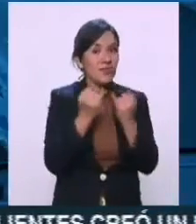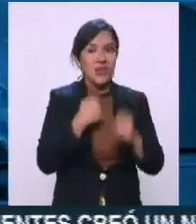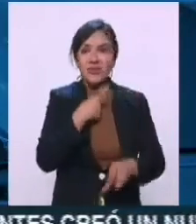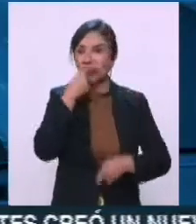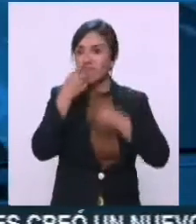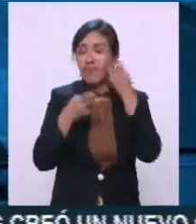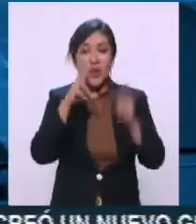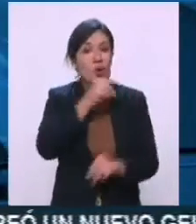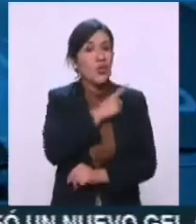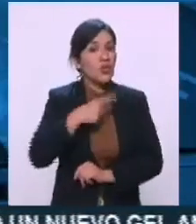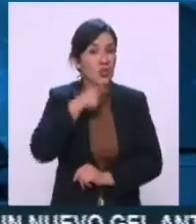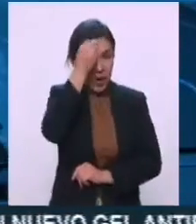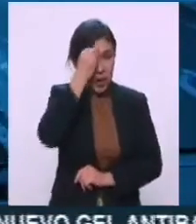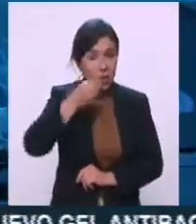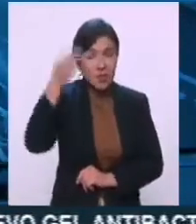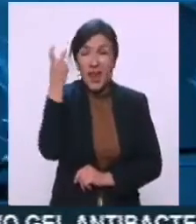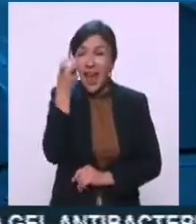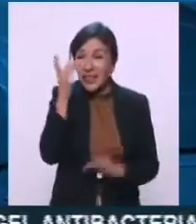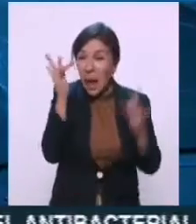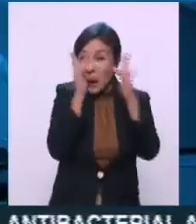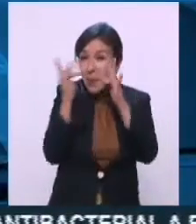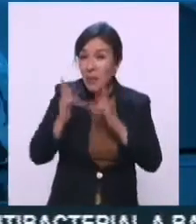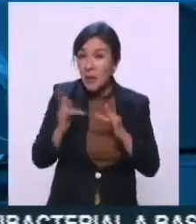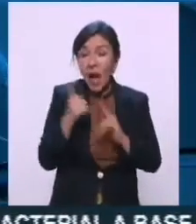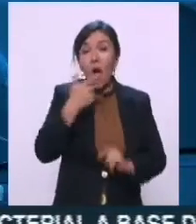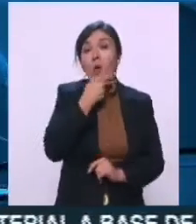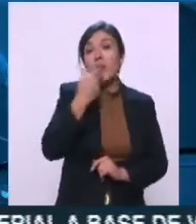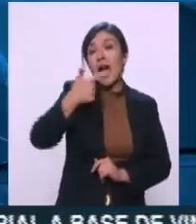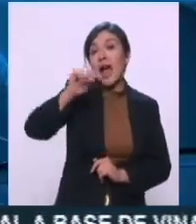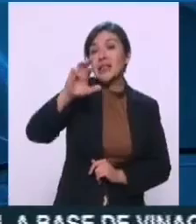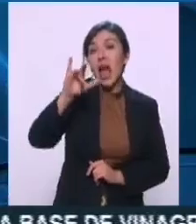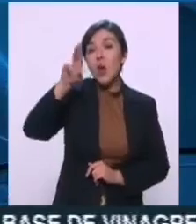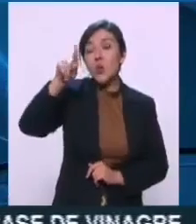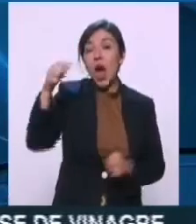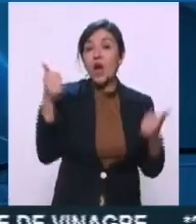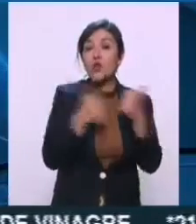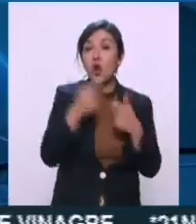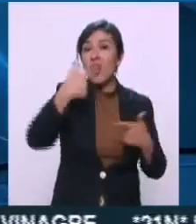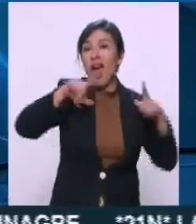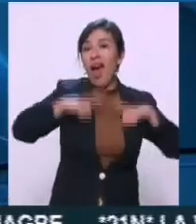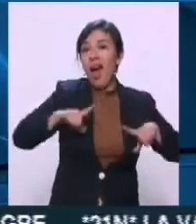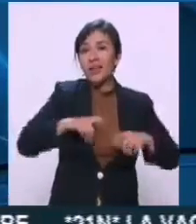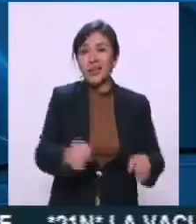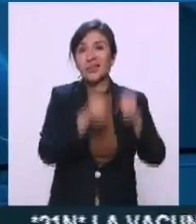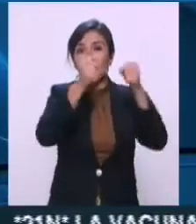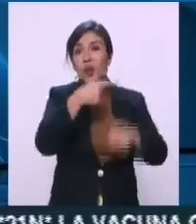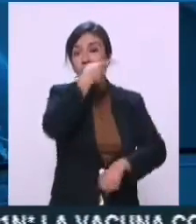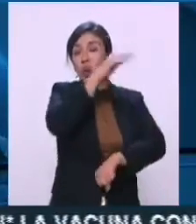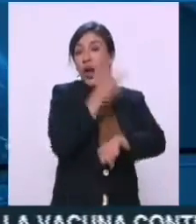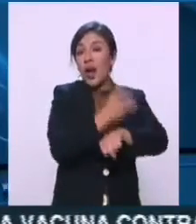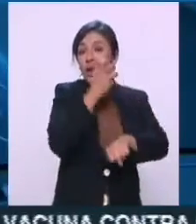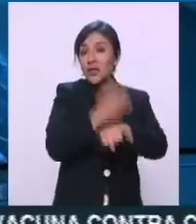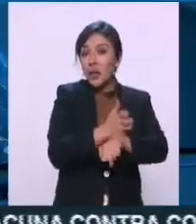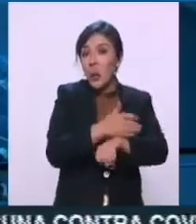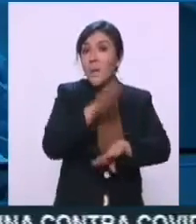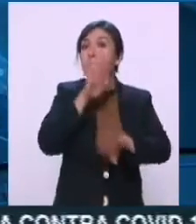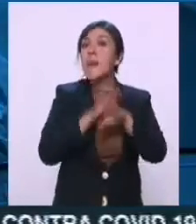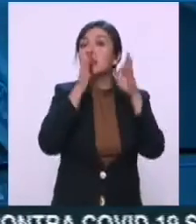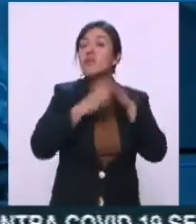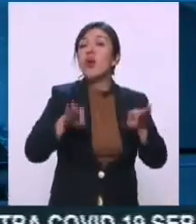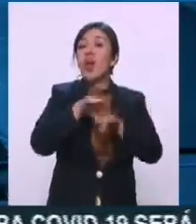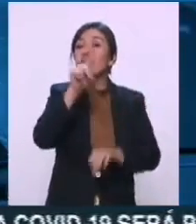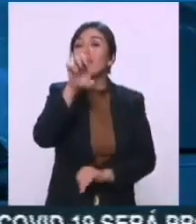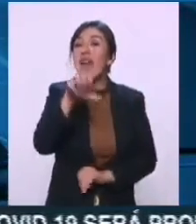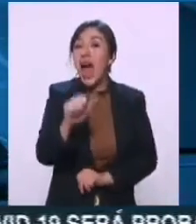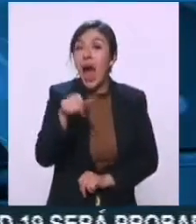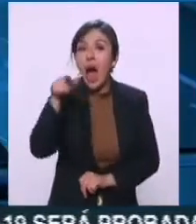debemos dejar de lado: esos vínculos de García Luna con las agencias de seguridad de Estados Unidos, sobre todo con la DEA.